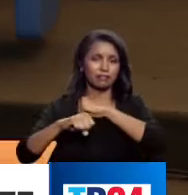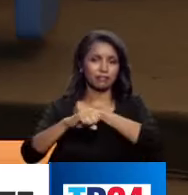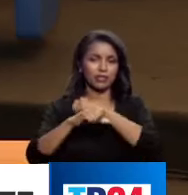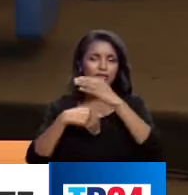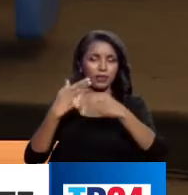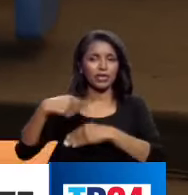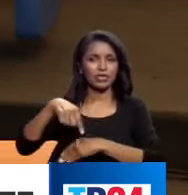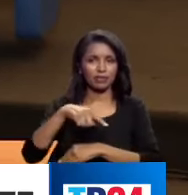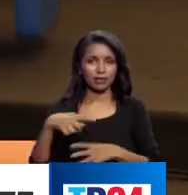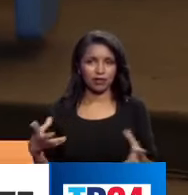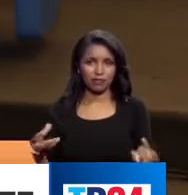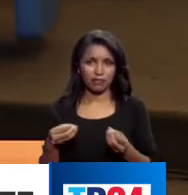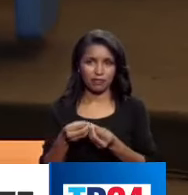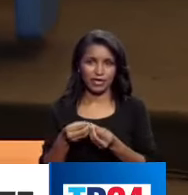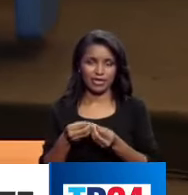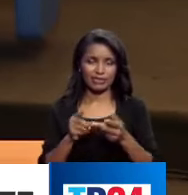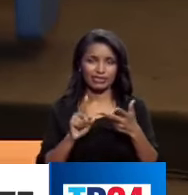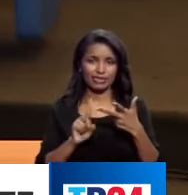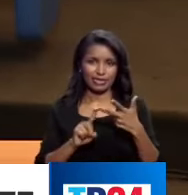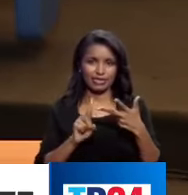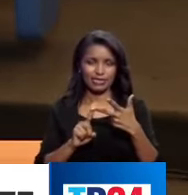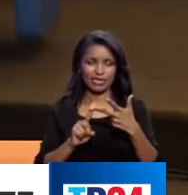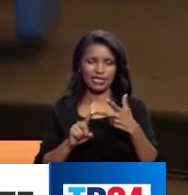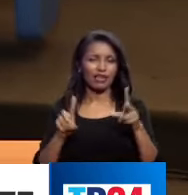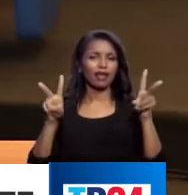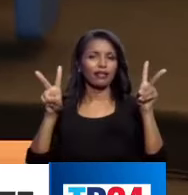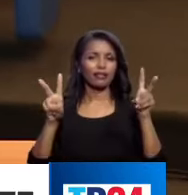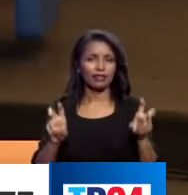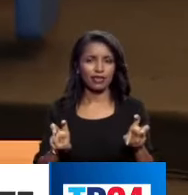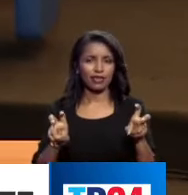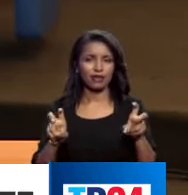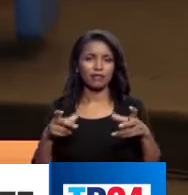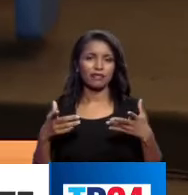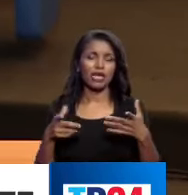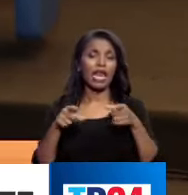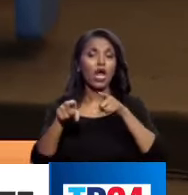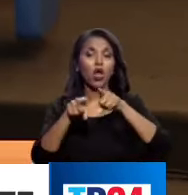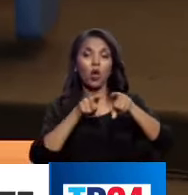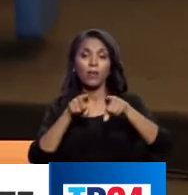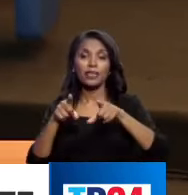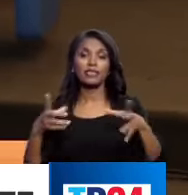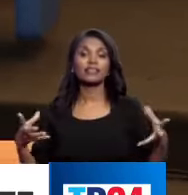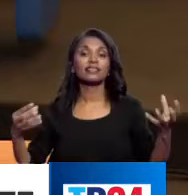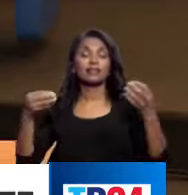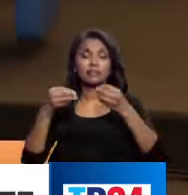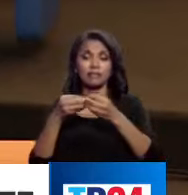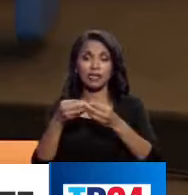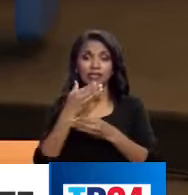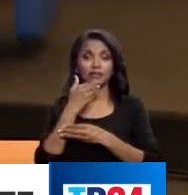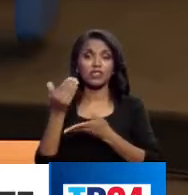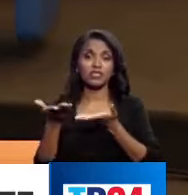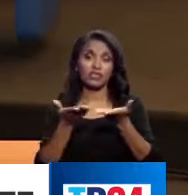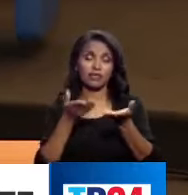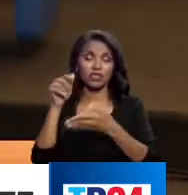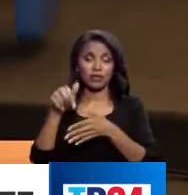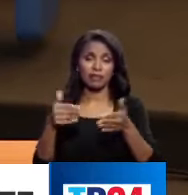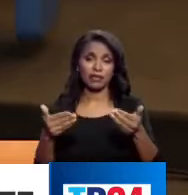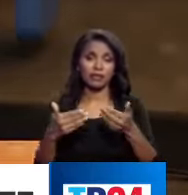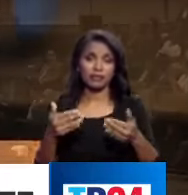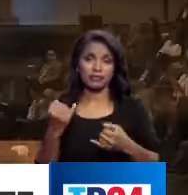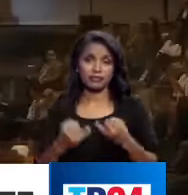enseguida regresamos para nuestro tercer bloque con el tema de elevar la competitividad, calidad y servicio turístico en